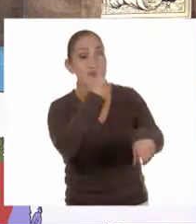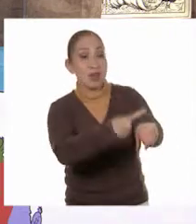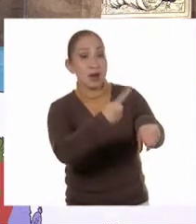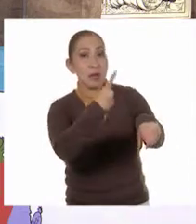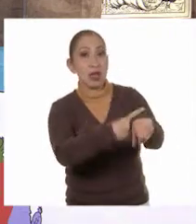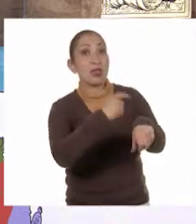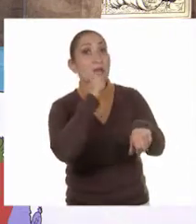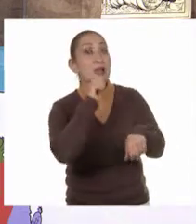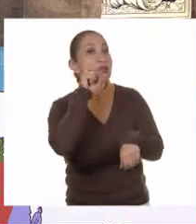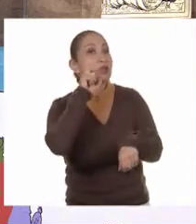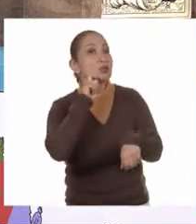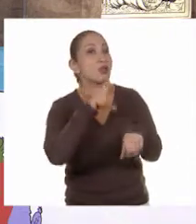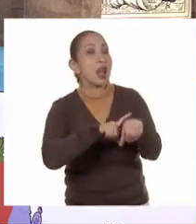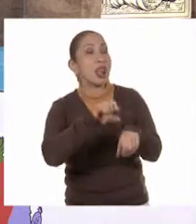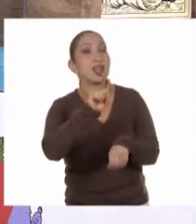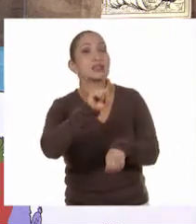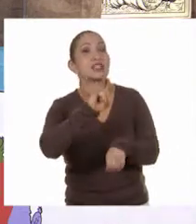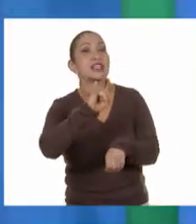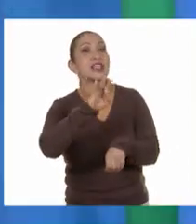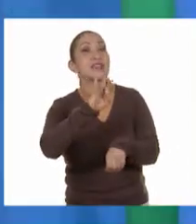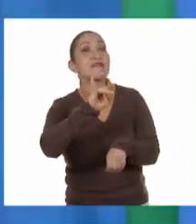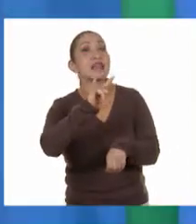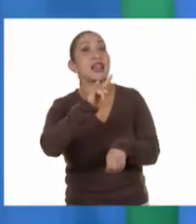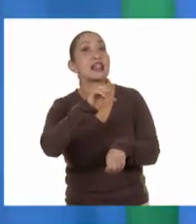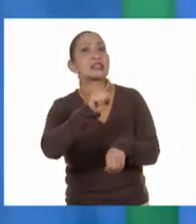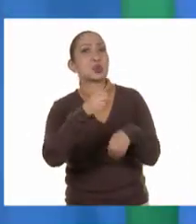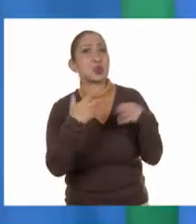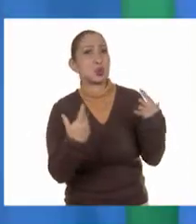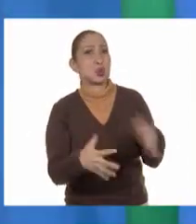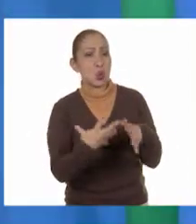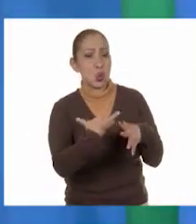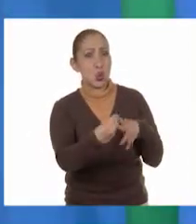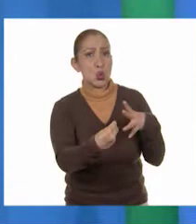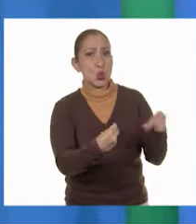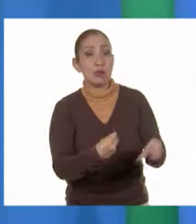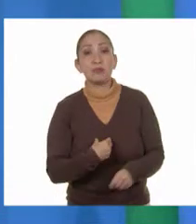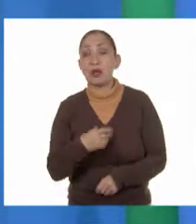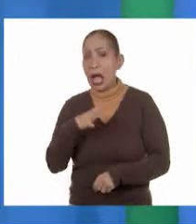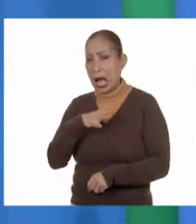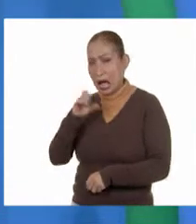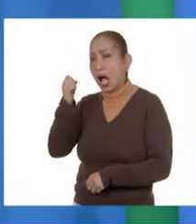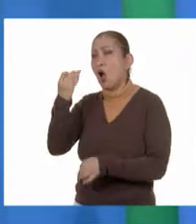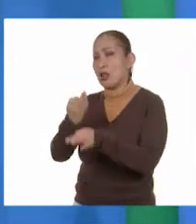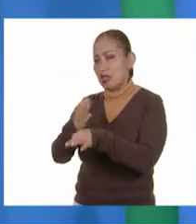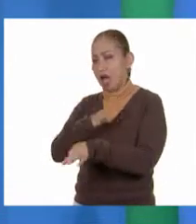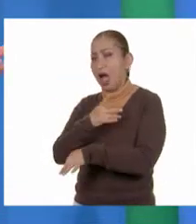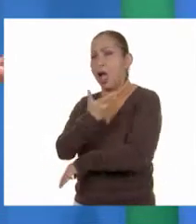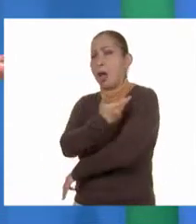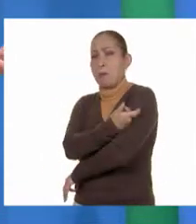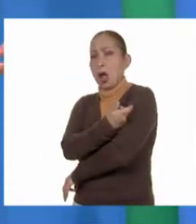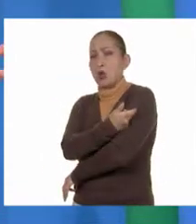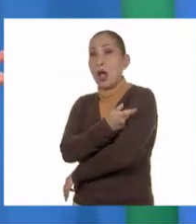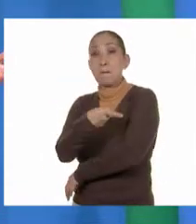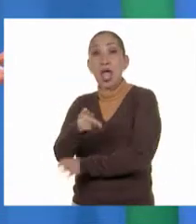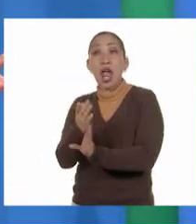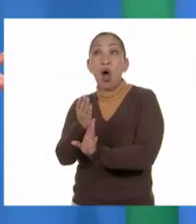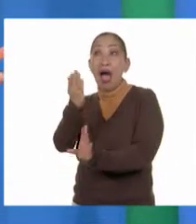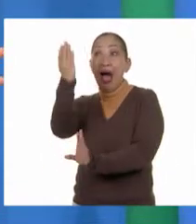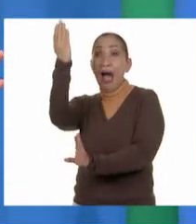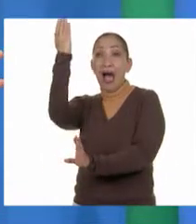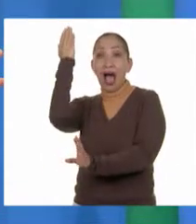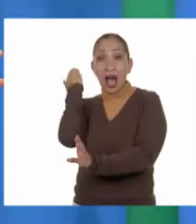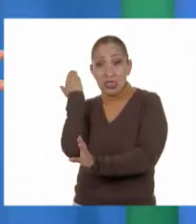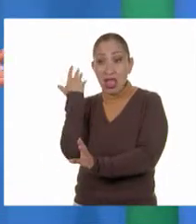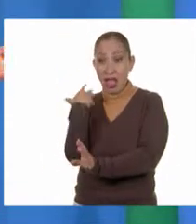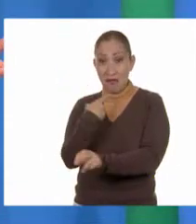de transmisión sexual como la sífilis. Wow. En la actualidad para algunas existen vacunas, pero en ese momento las epidemias